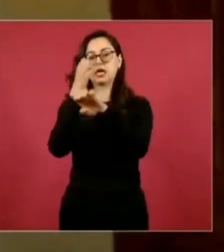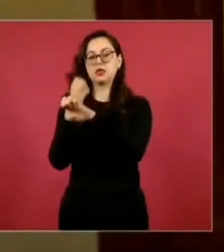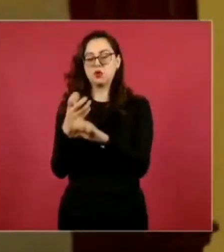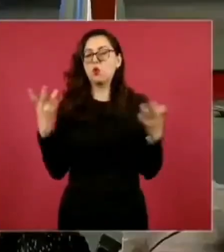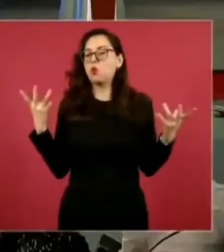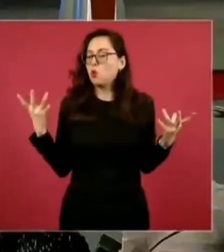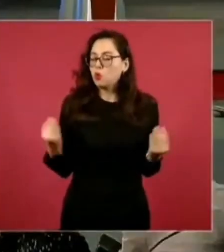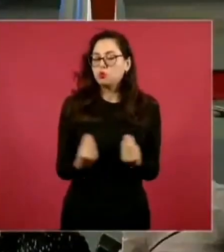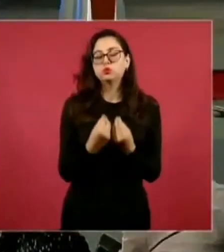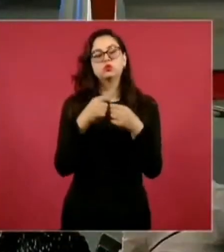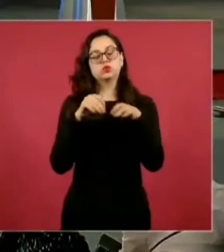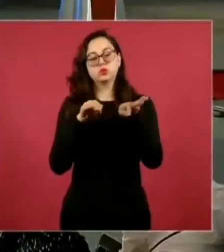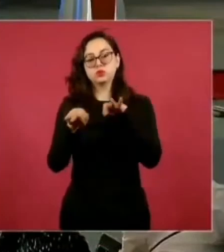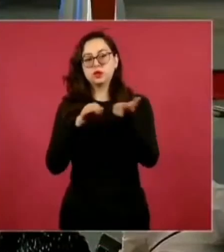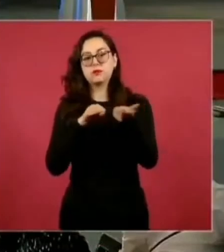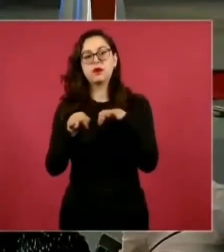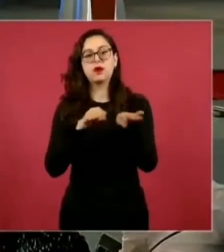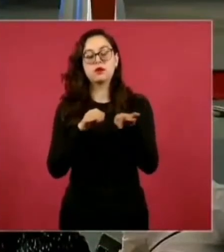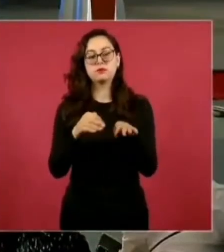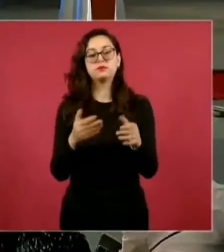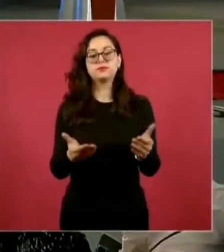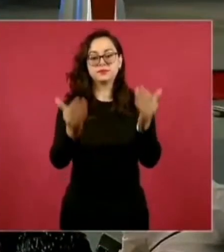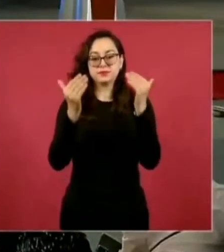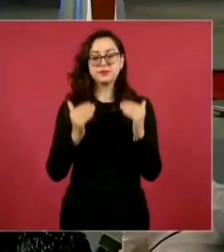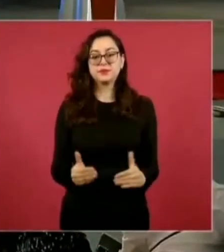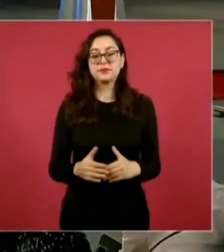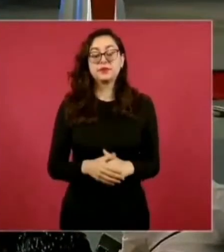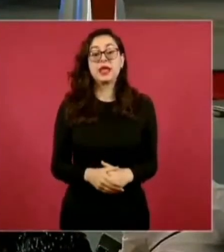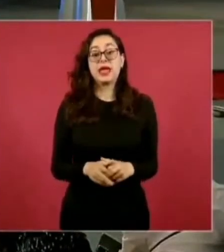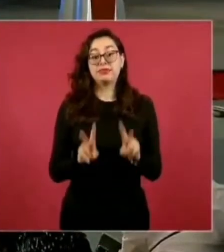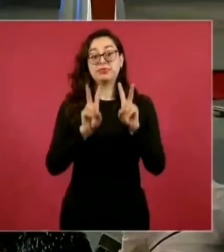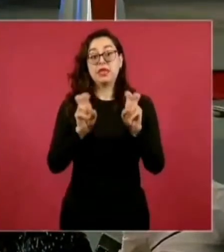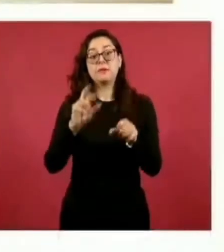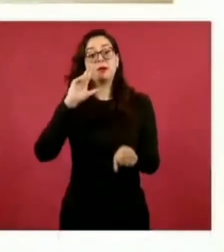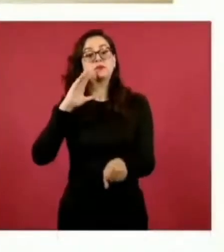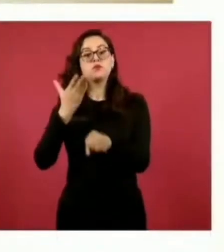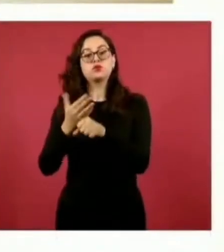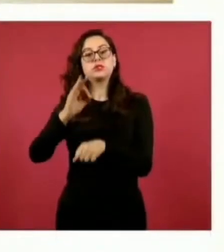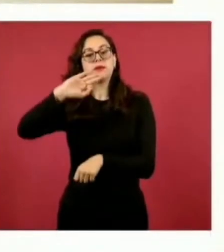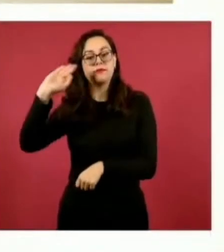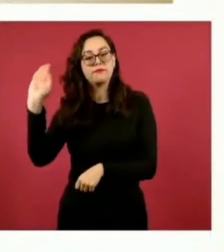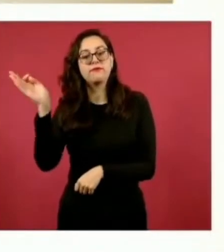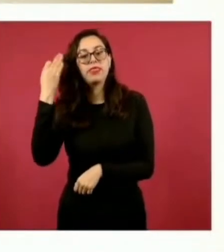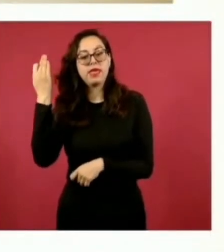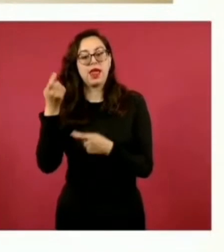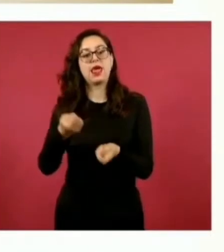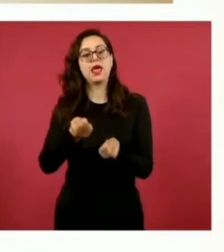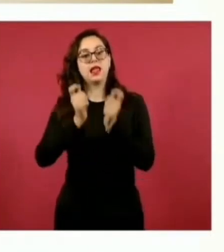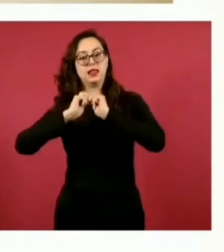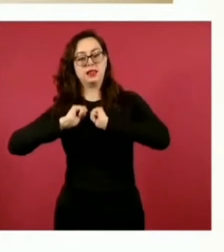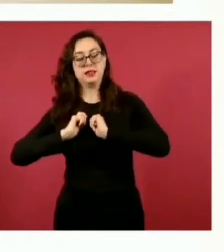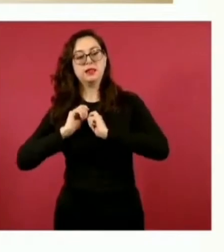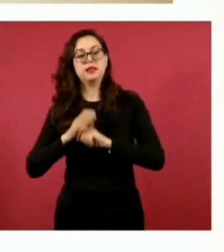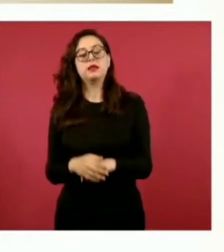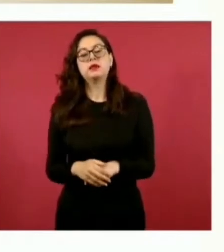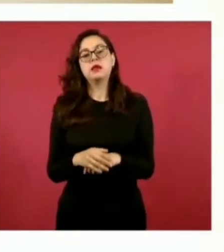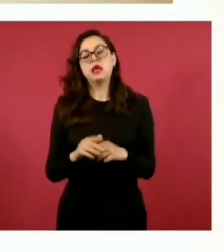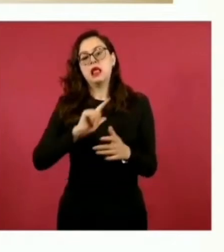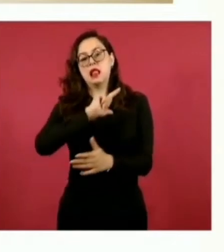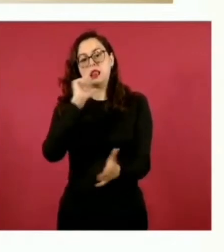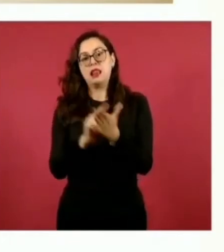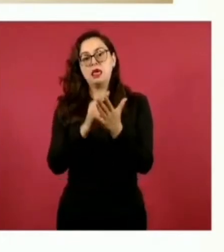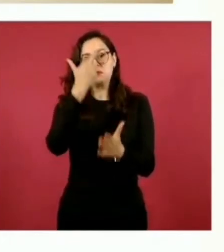favor eh En cuanto a los delitos del fuero federal tenemos una reducción de 24.8